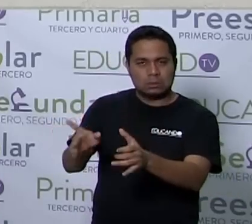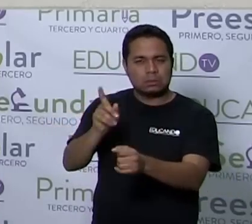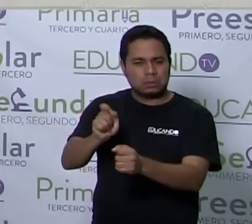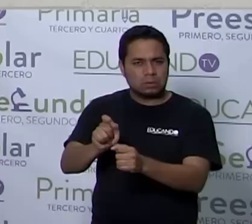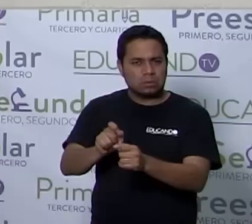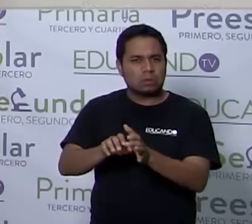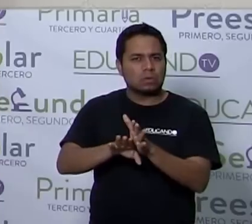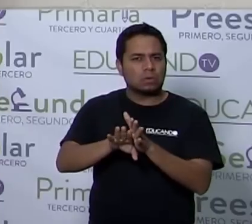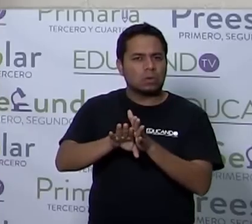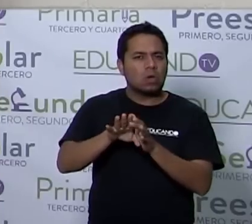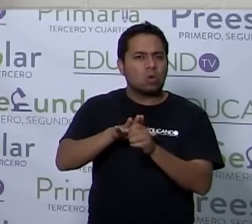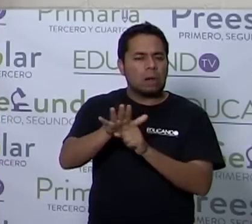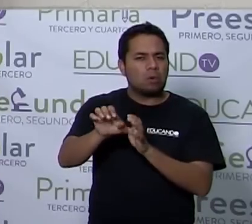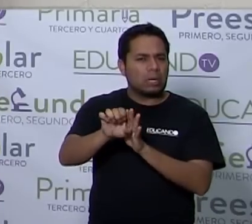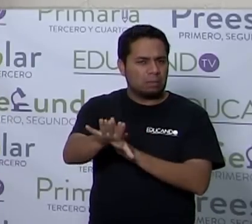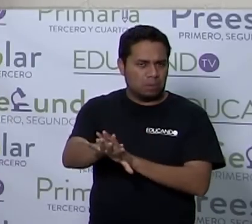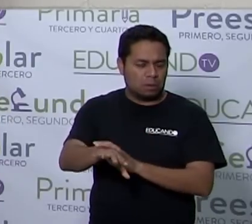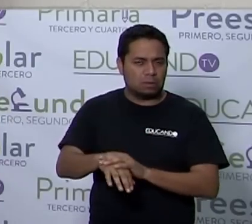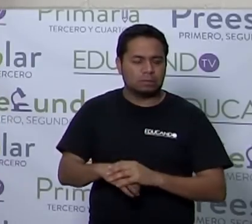o duda,